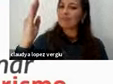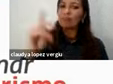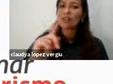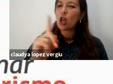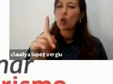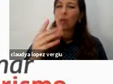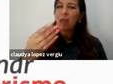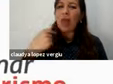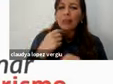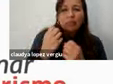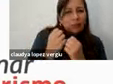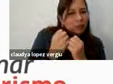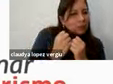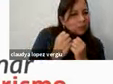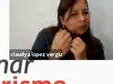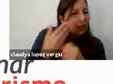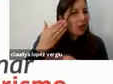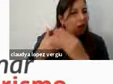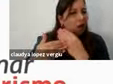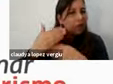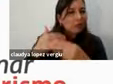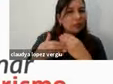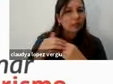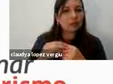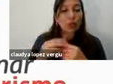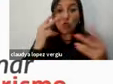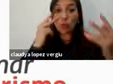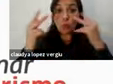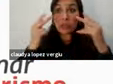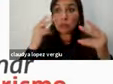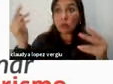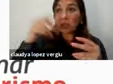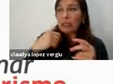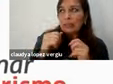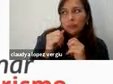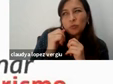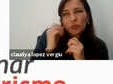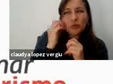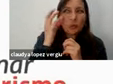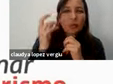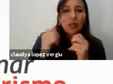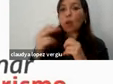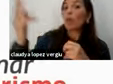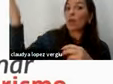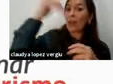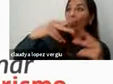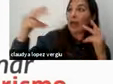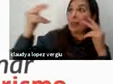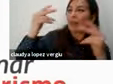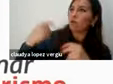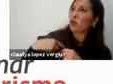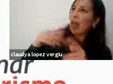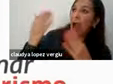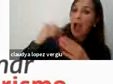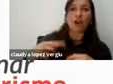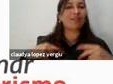tanta timidez, por ejemplo, en el tema del turismo, ¿no? Ya no hay tanta timidez con gente que viene de fuera, al